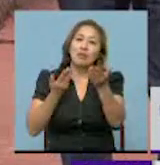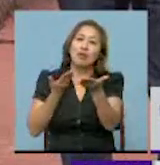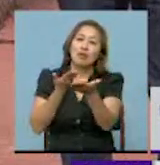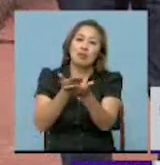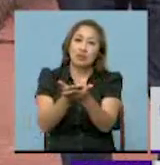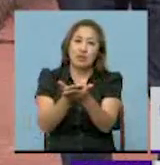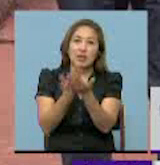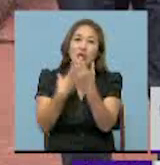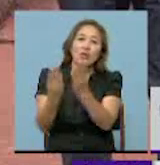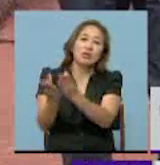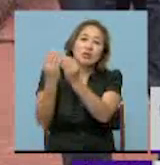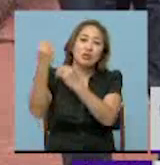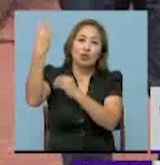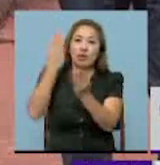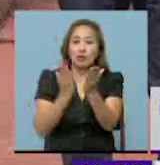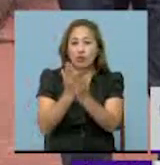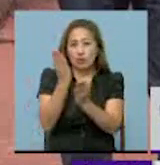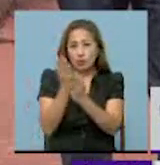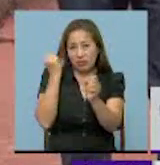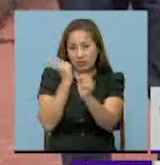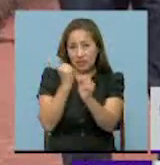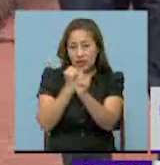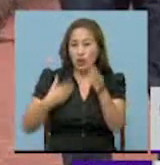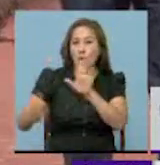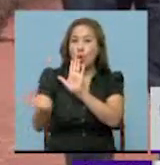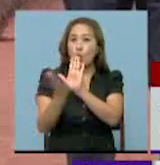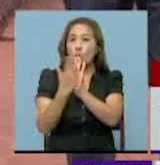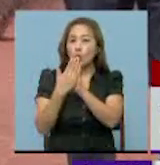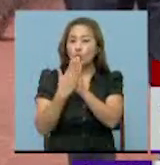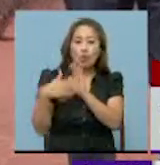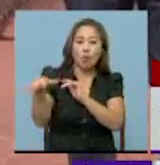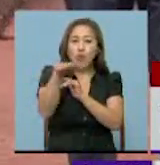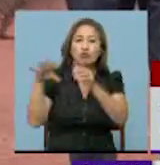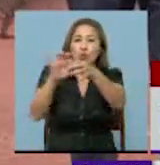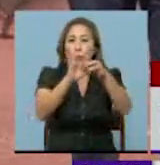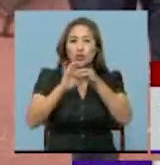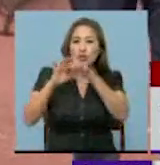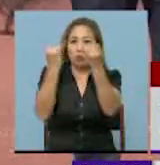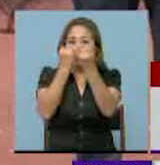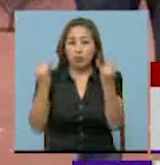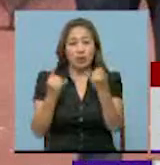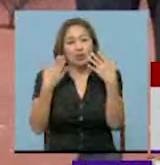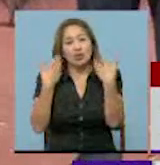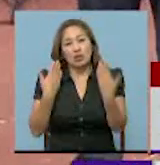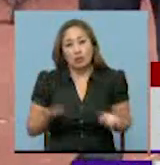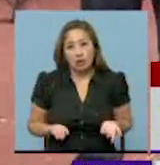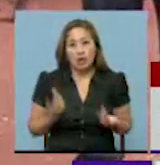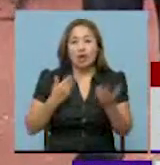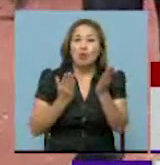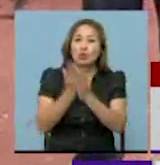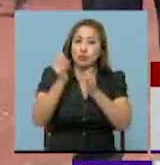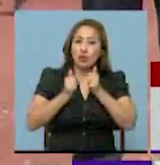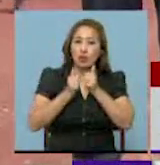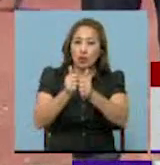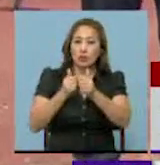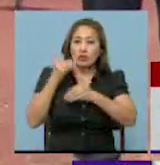que nos ilumine para seguir trabajando juntos como pueblo, en unión y en paz, y que podamos seguir acompañando